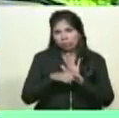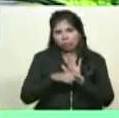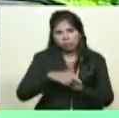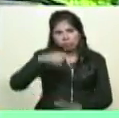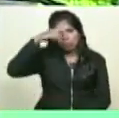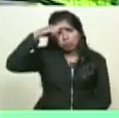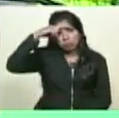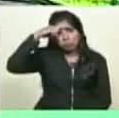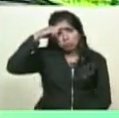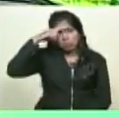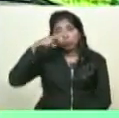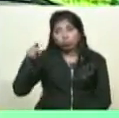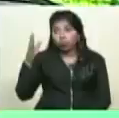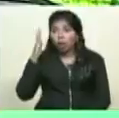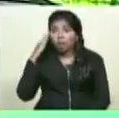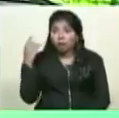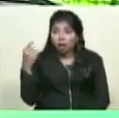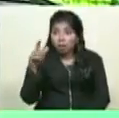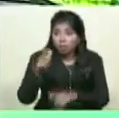gente chismosa e intrigante,